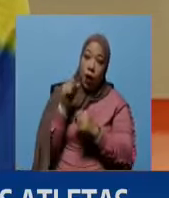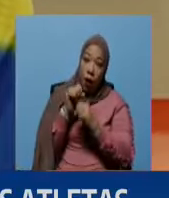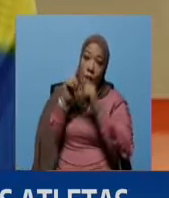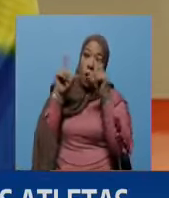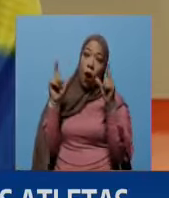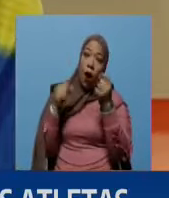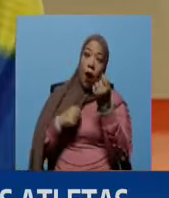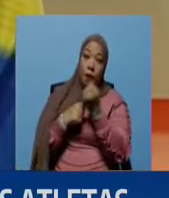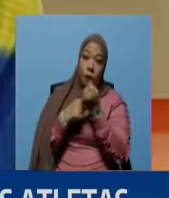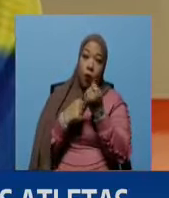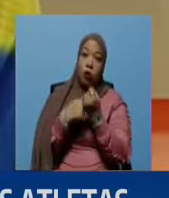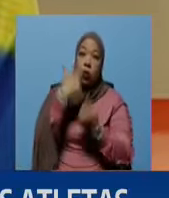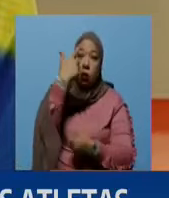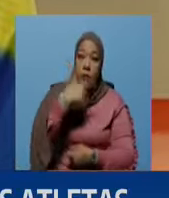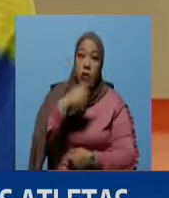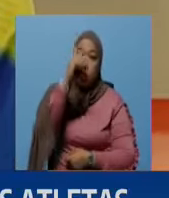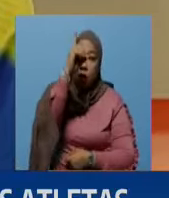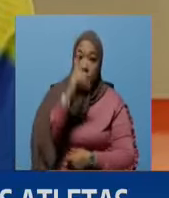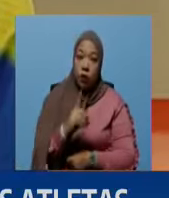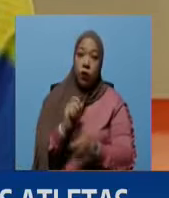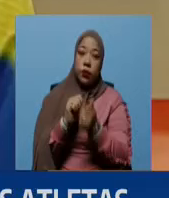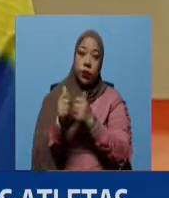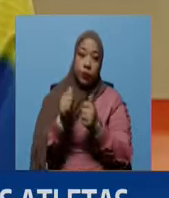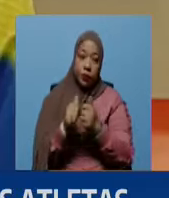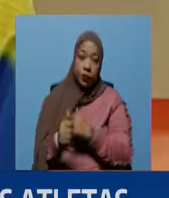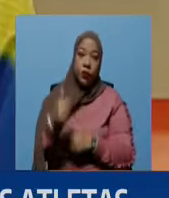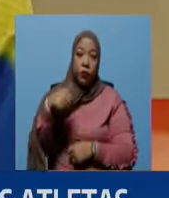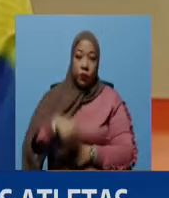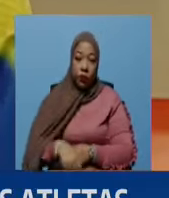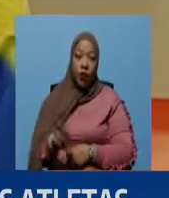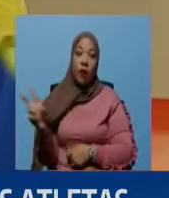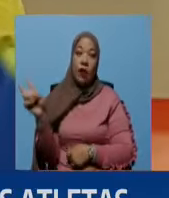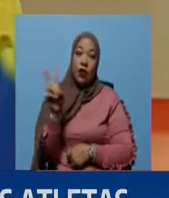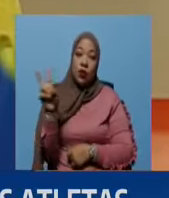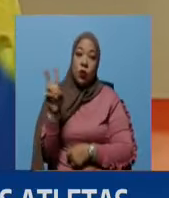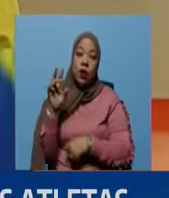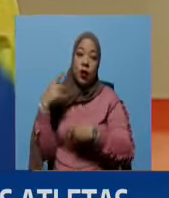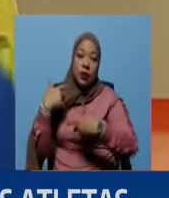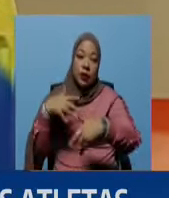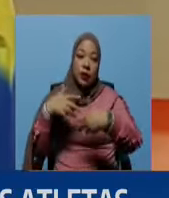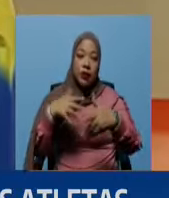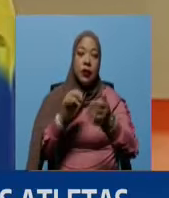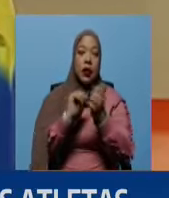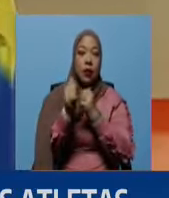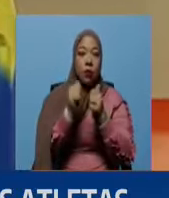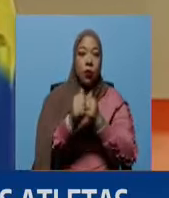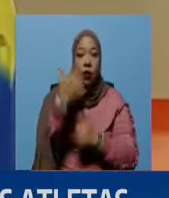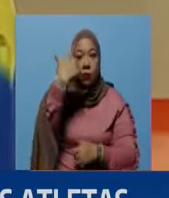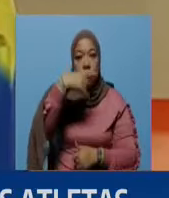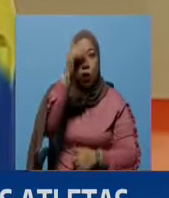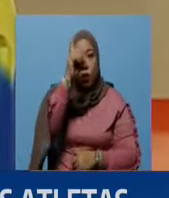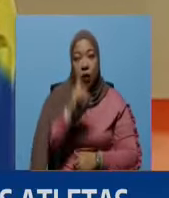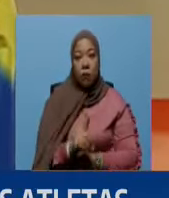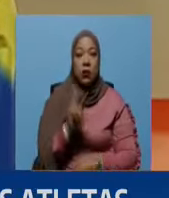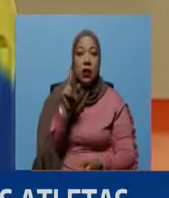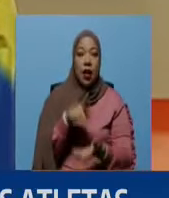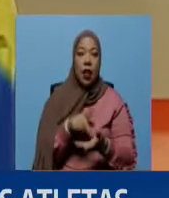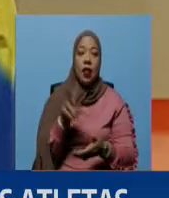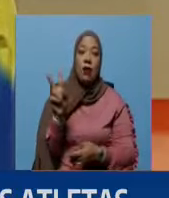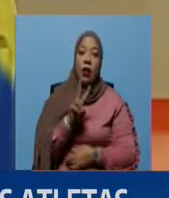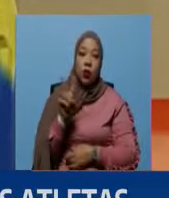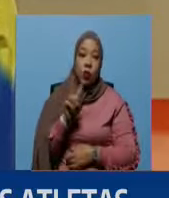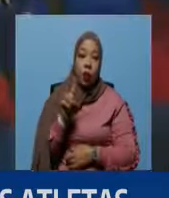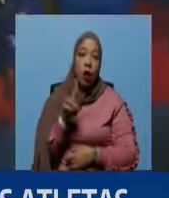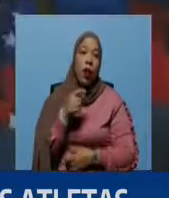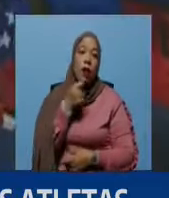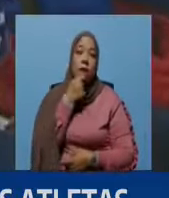Con la llegada hoy de nuestros campeones y nuestras campeonas, que vienen